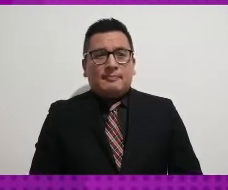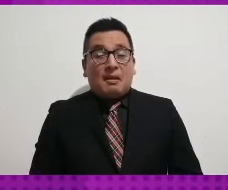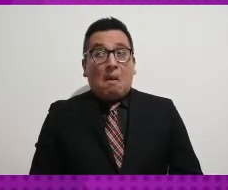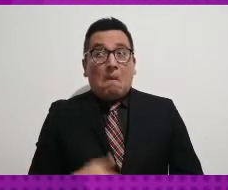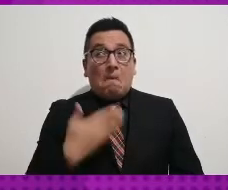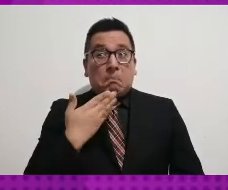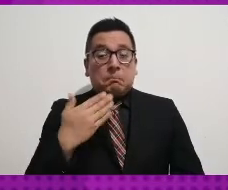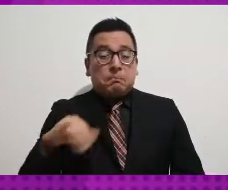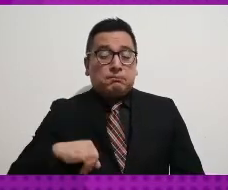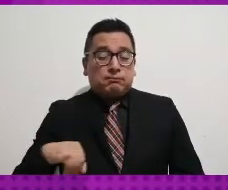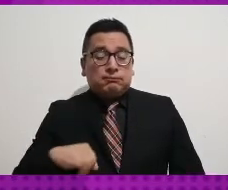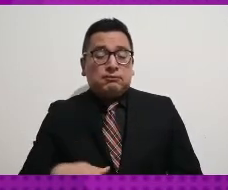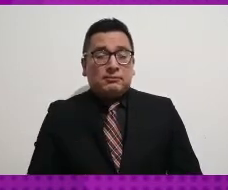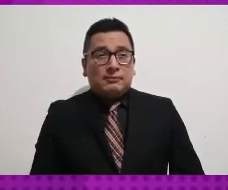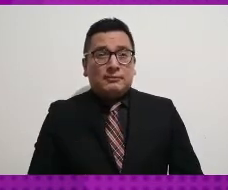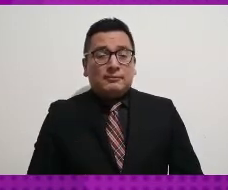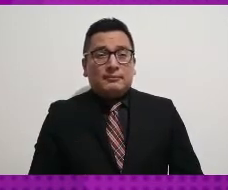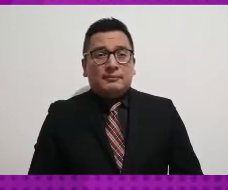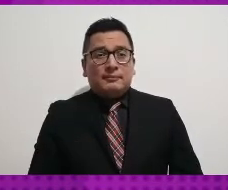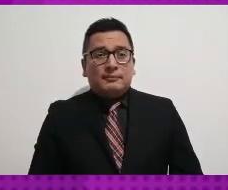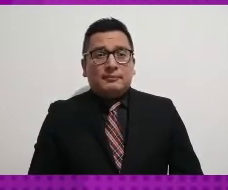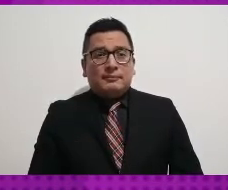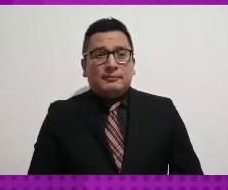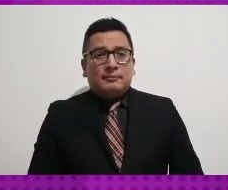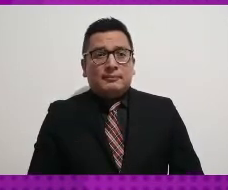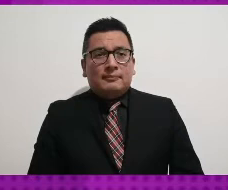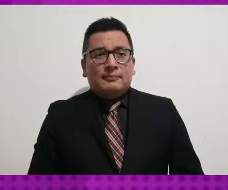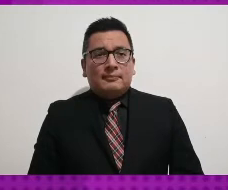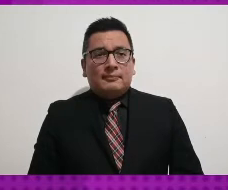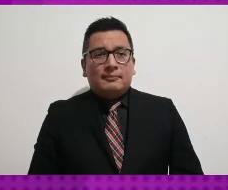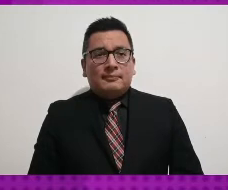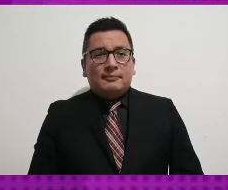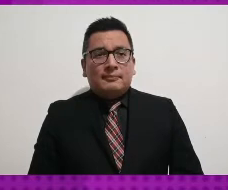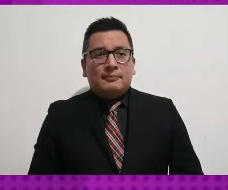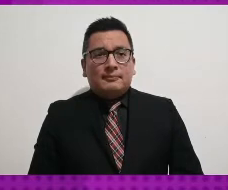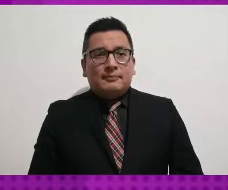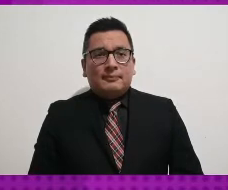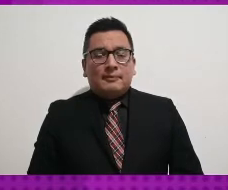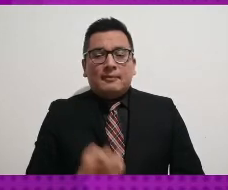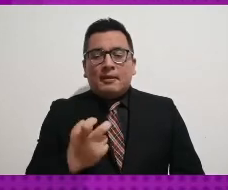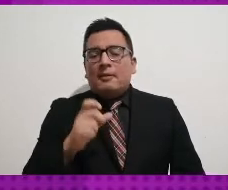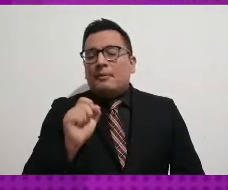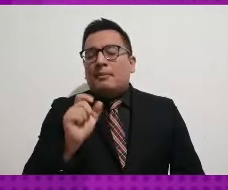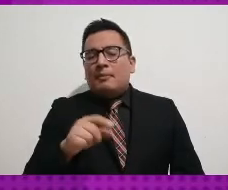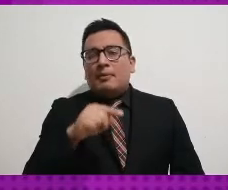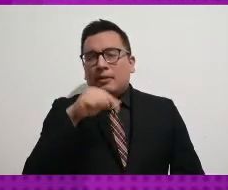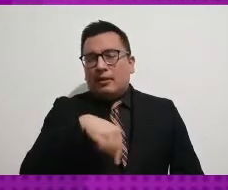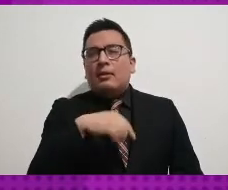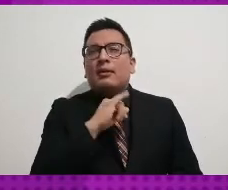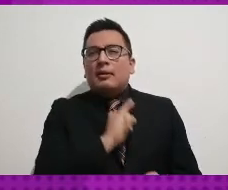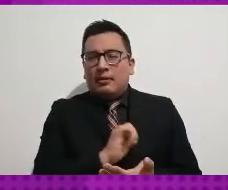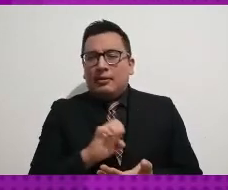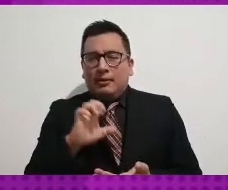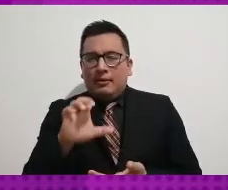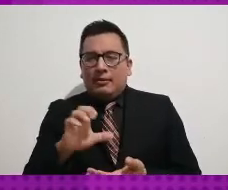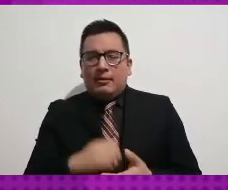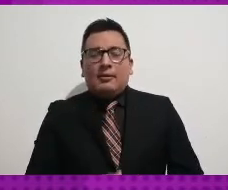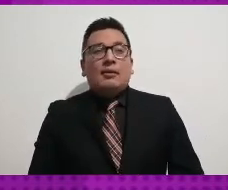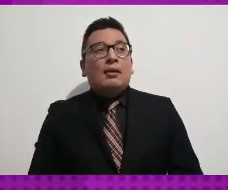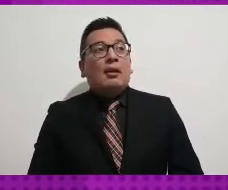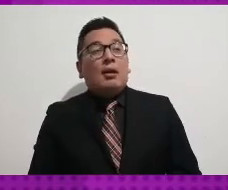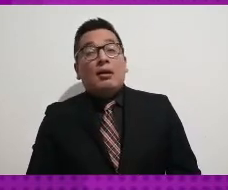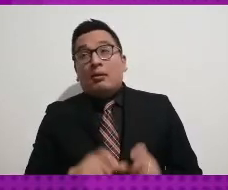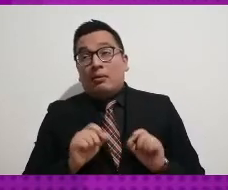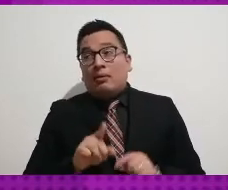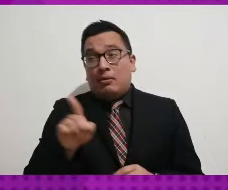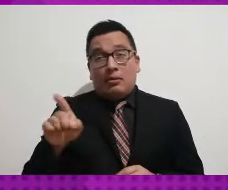Muy interesante lo que nos comenta, comisionado. En ese sentido, también el Instituto Coahuilense de Acceso a la Información y el